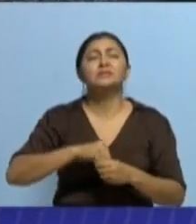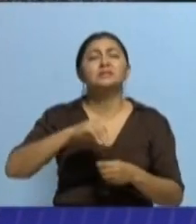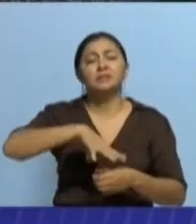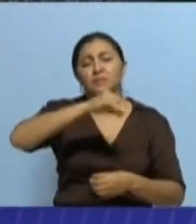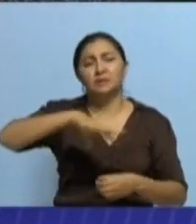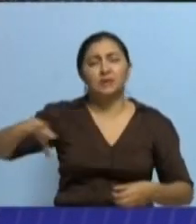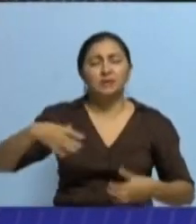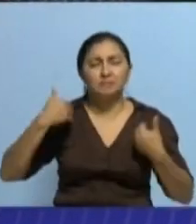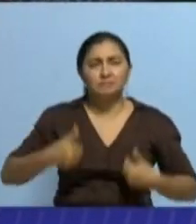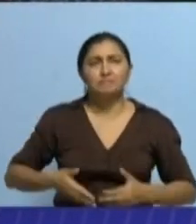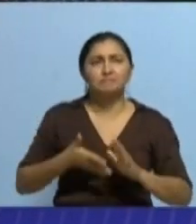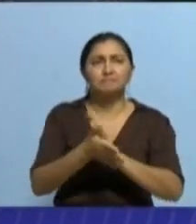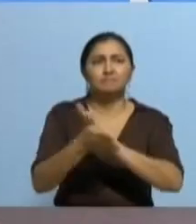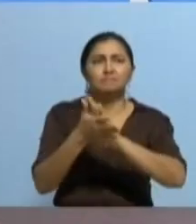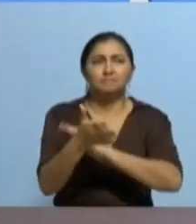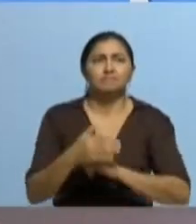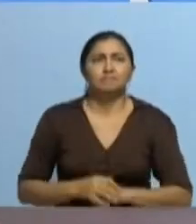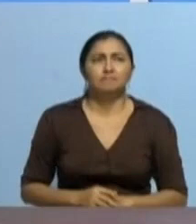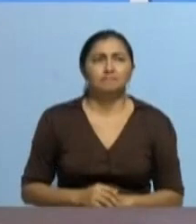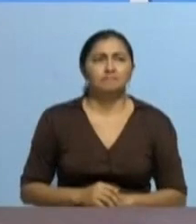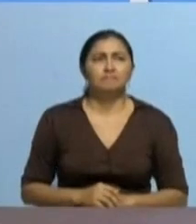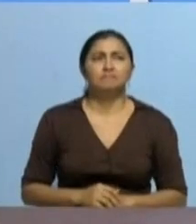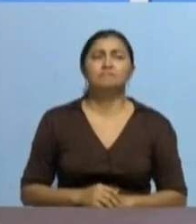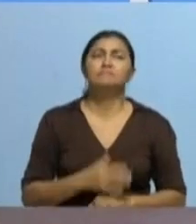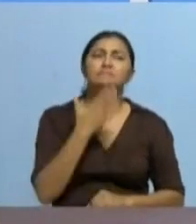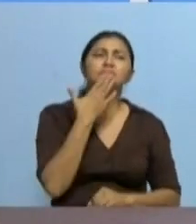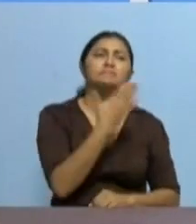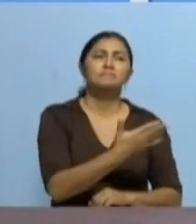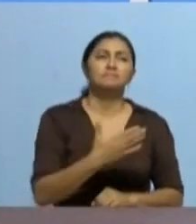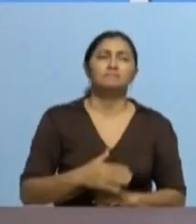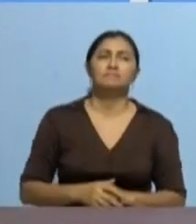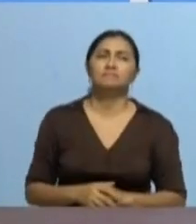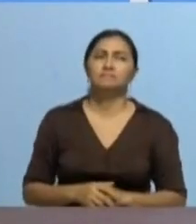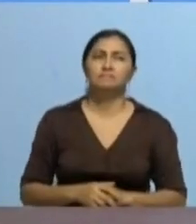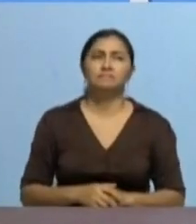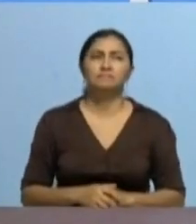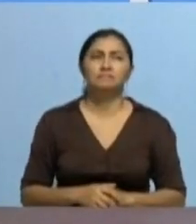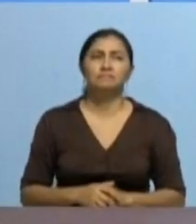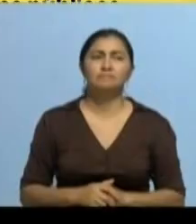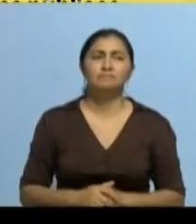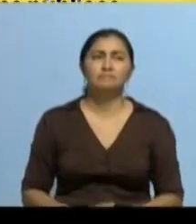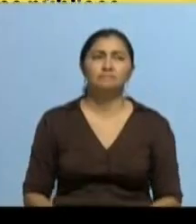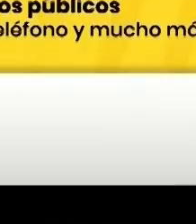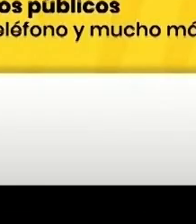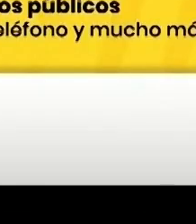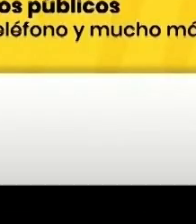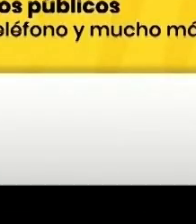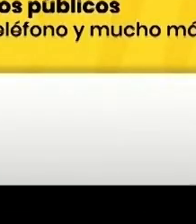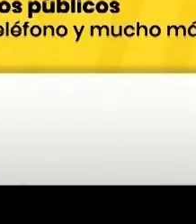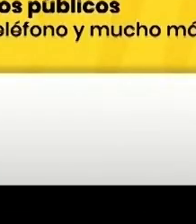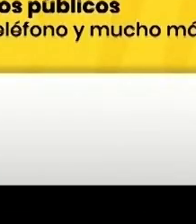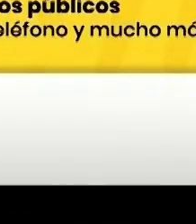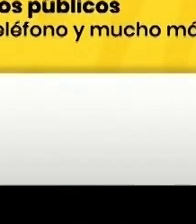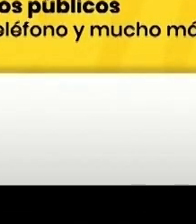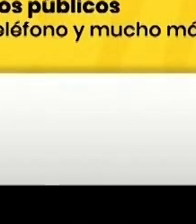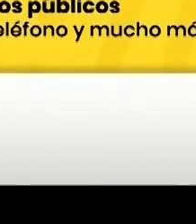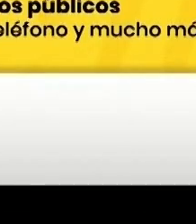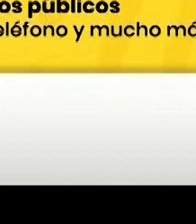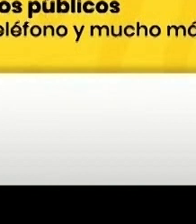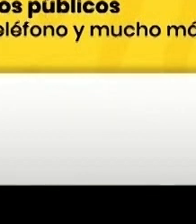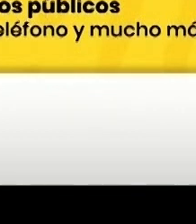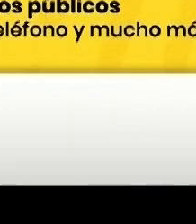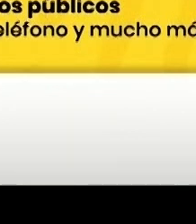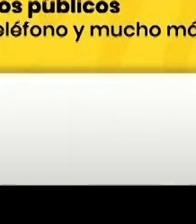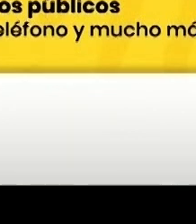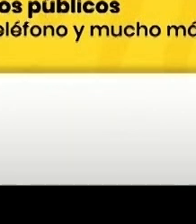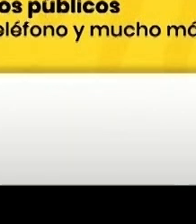Magdalena, Angie Cueto, para CB Noticias. Muchas gracias, Angie Cueto. Ahora en los puntos Efecti puedes hacer tus consignaciones y retiros sin necesidad de ir al